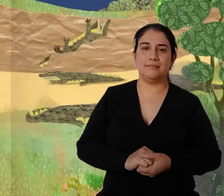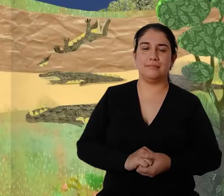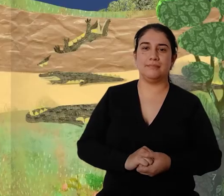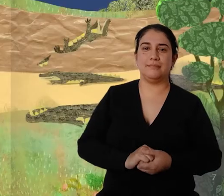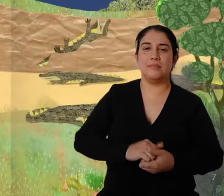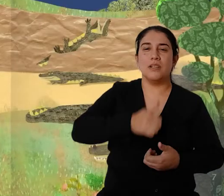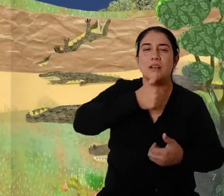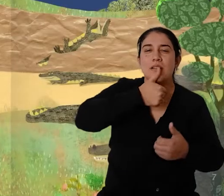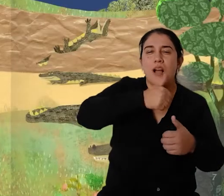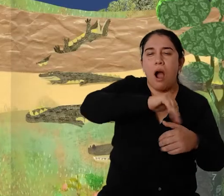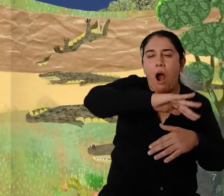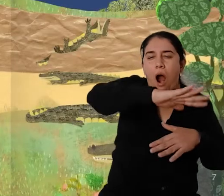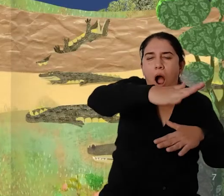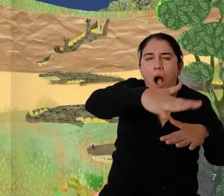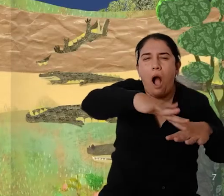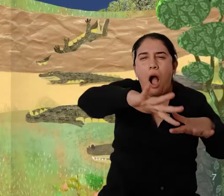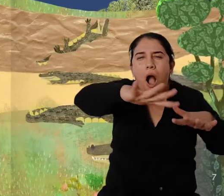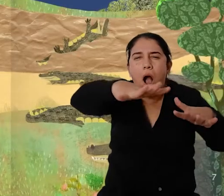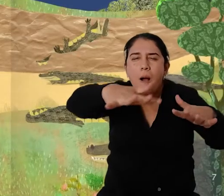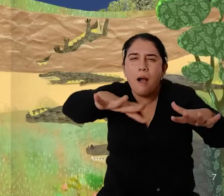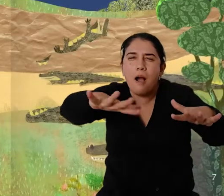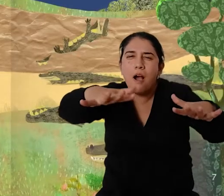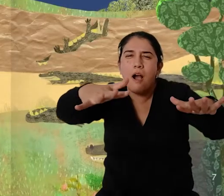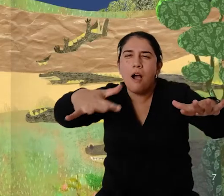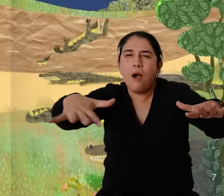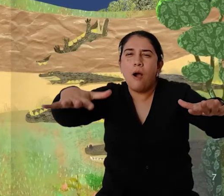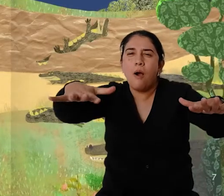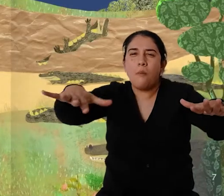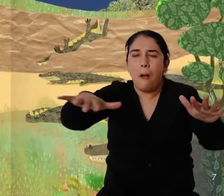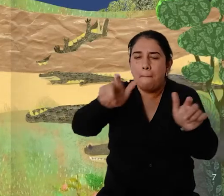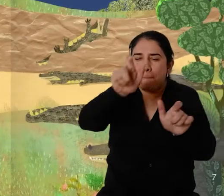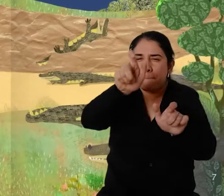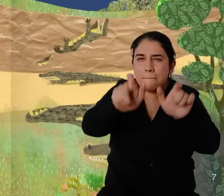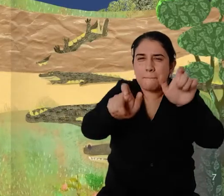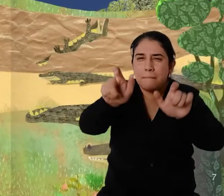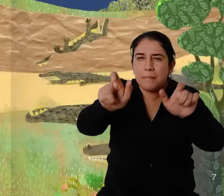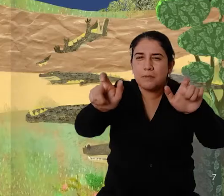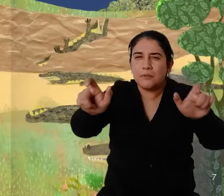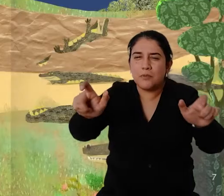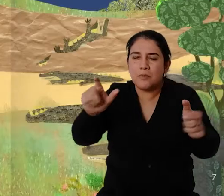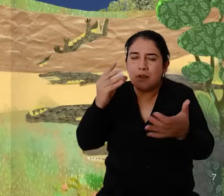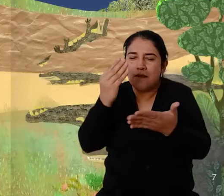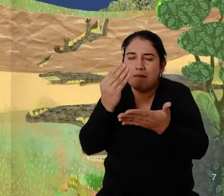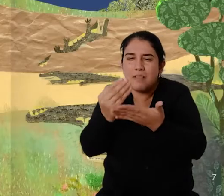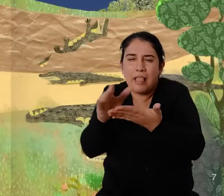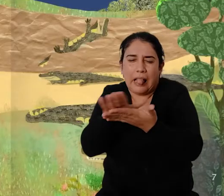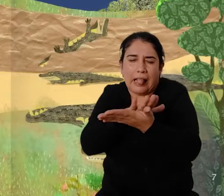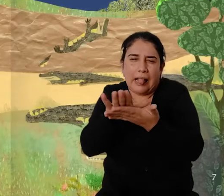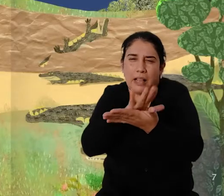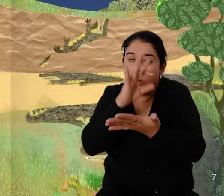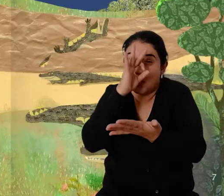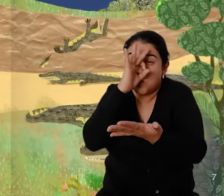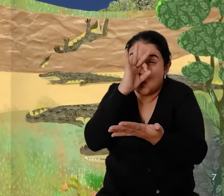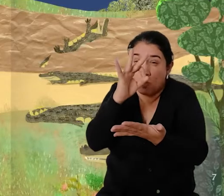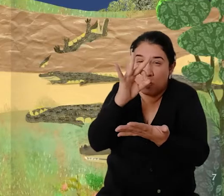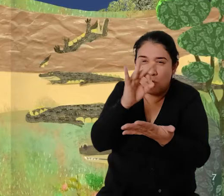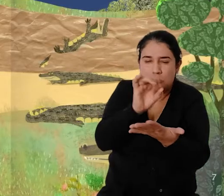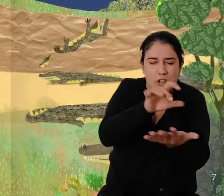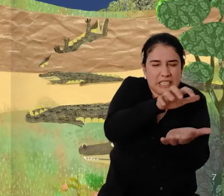En un río muy grande, en un país desierto donde nunca había estado el hombre, vivían muchos